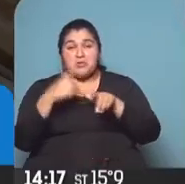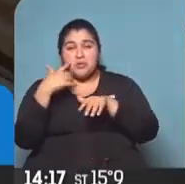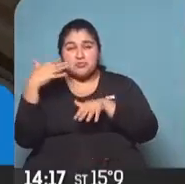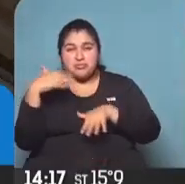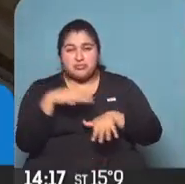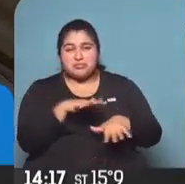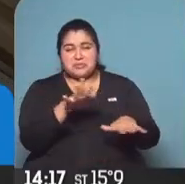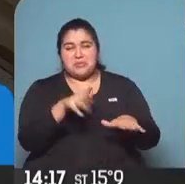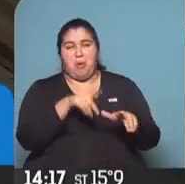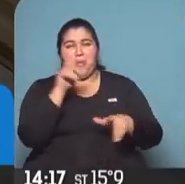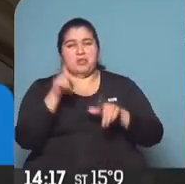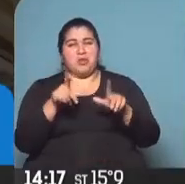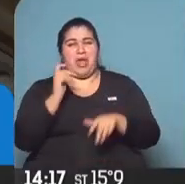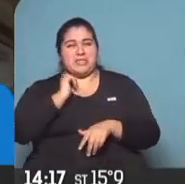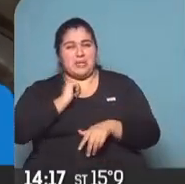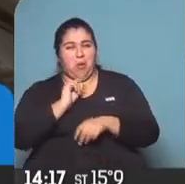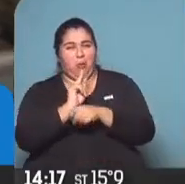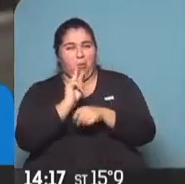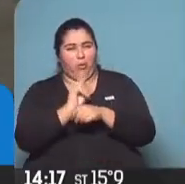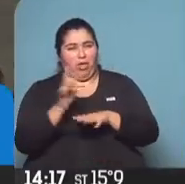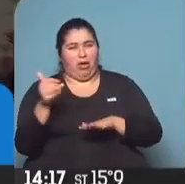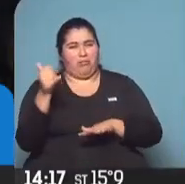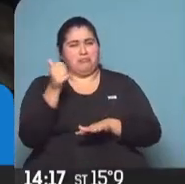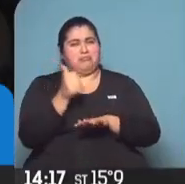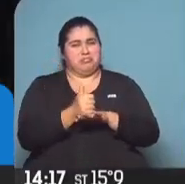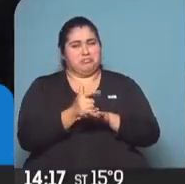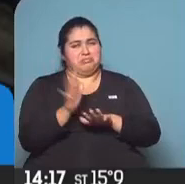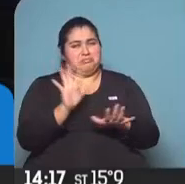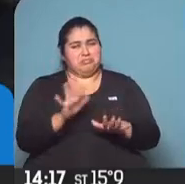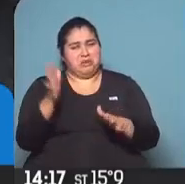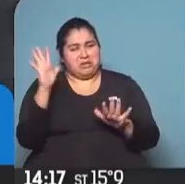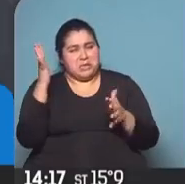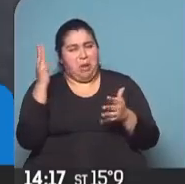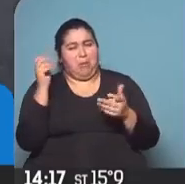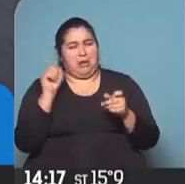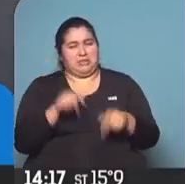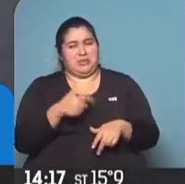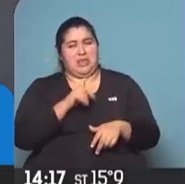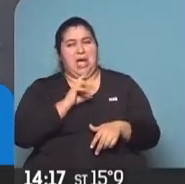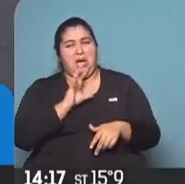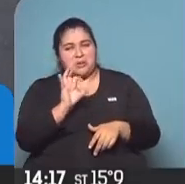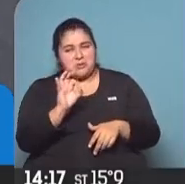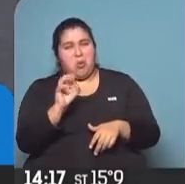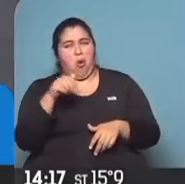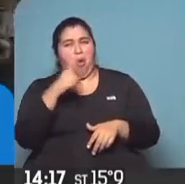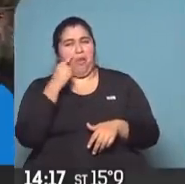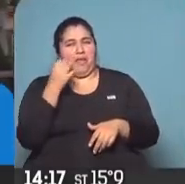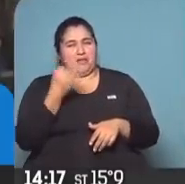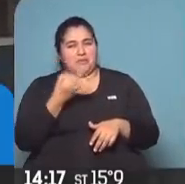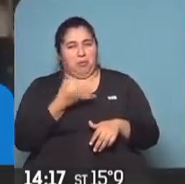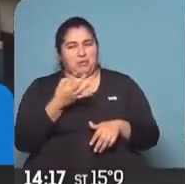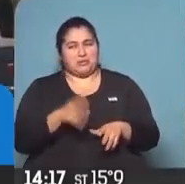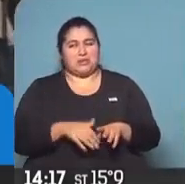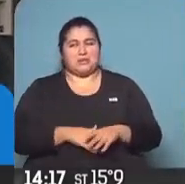y de seguridad que dicen presente en esta celebración de nuestra fecha patria